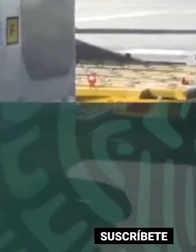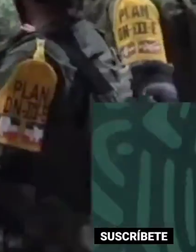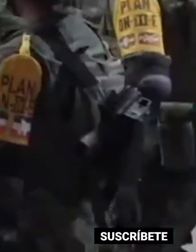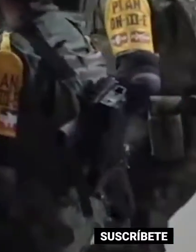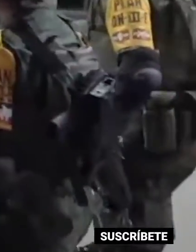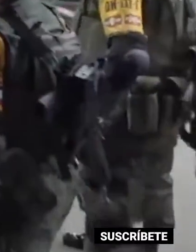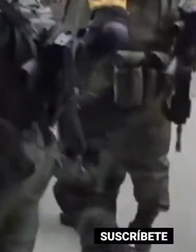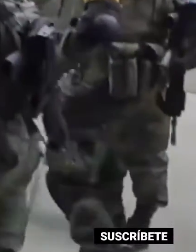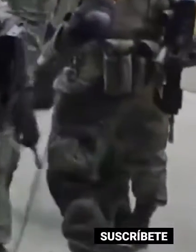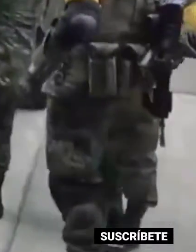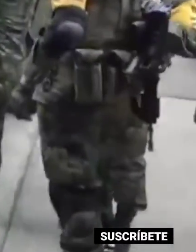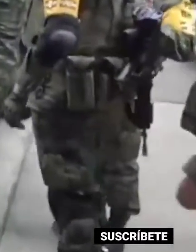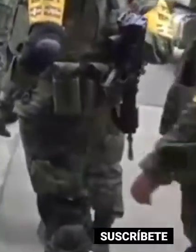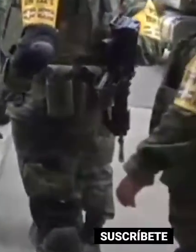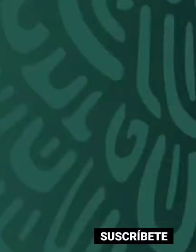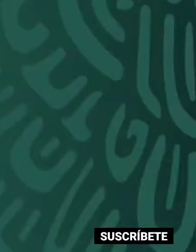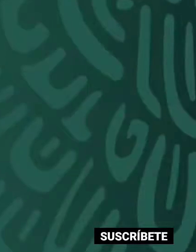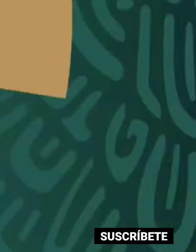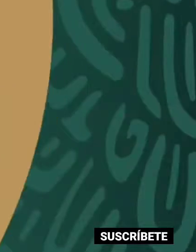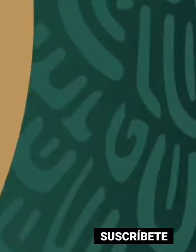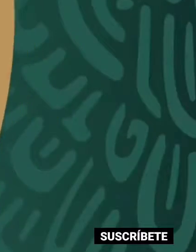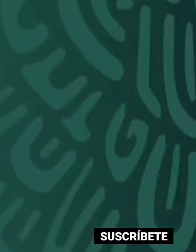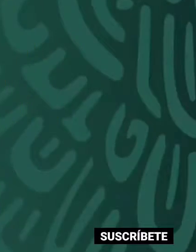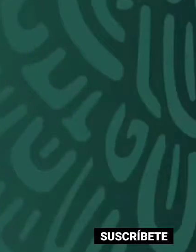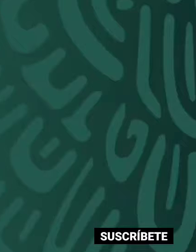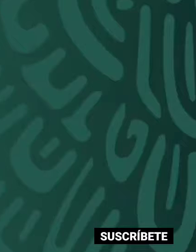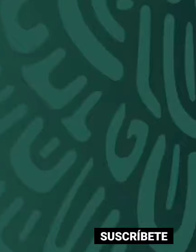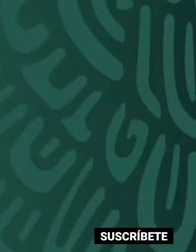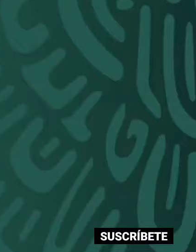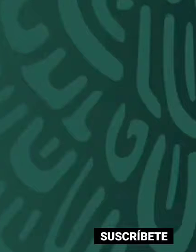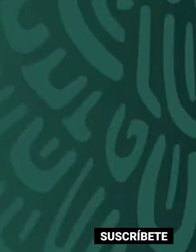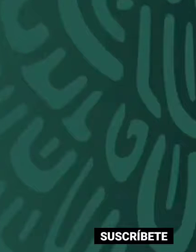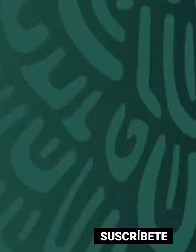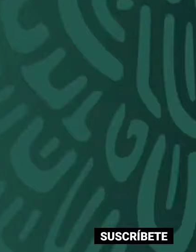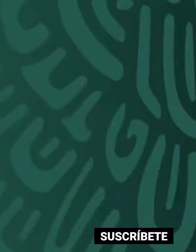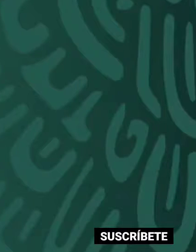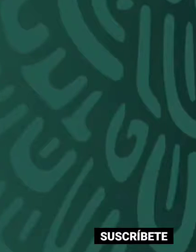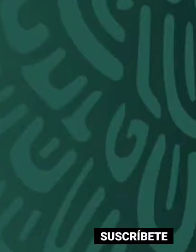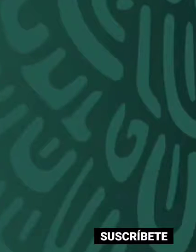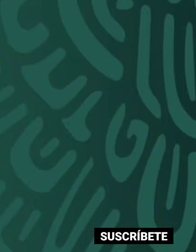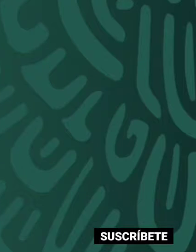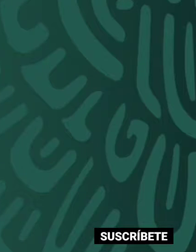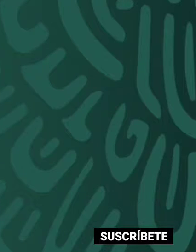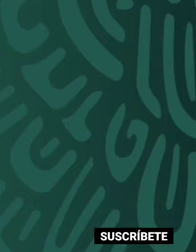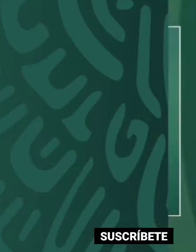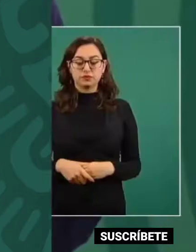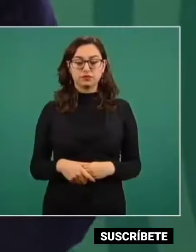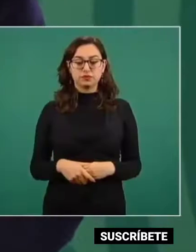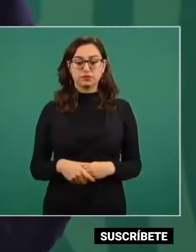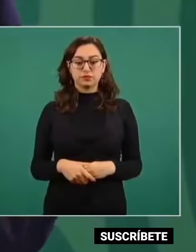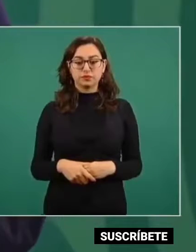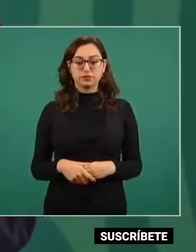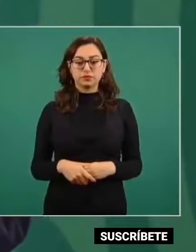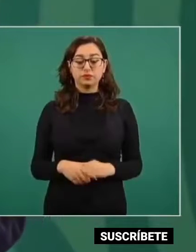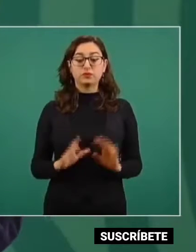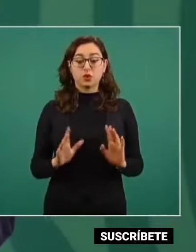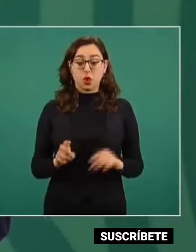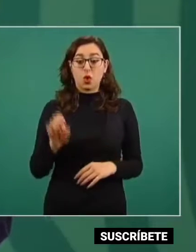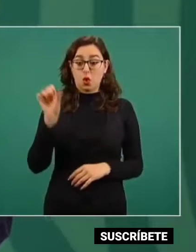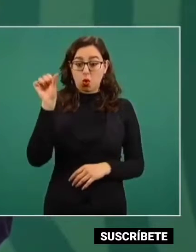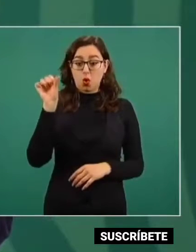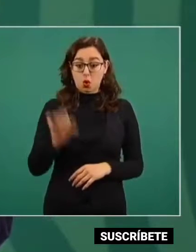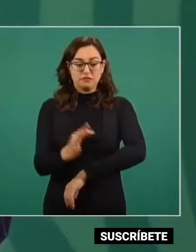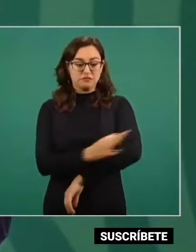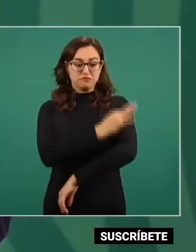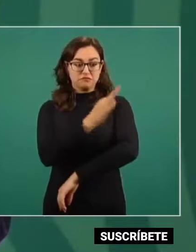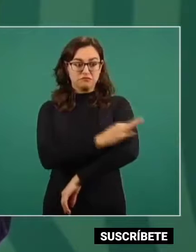del Programa Nacional de Vacunación contra el COVID-19. Hoy que llega un envío de dosis de